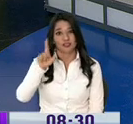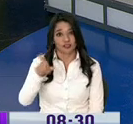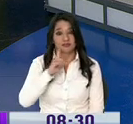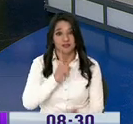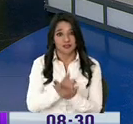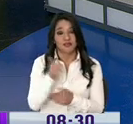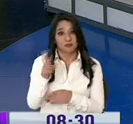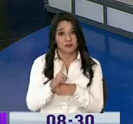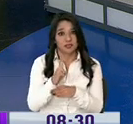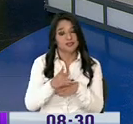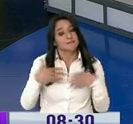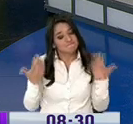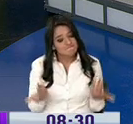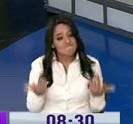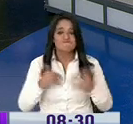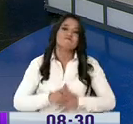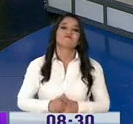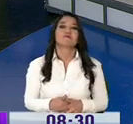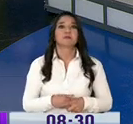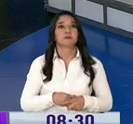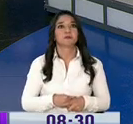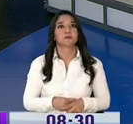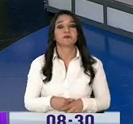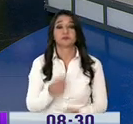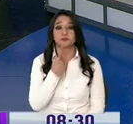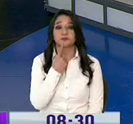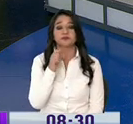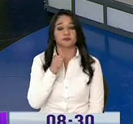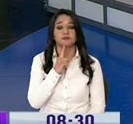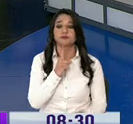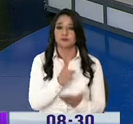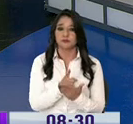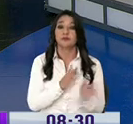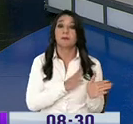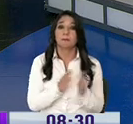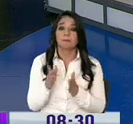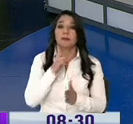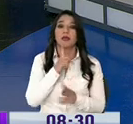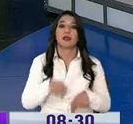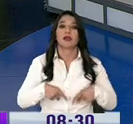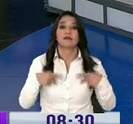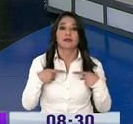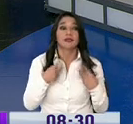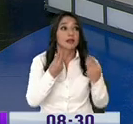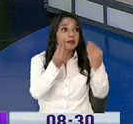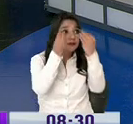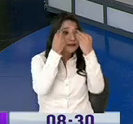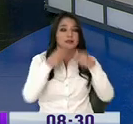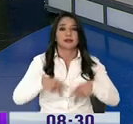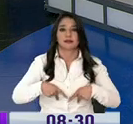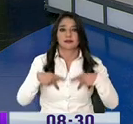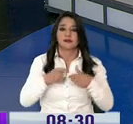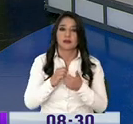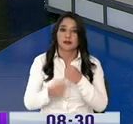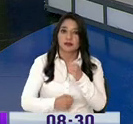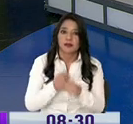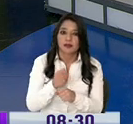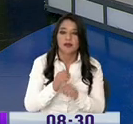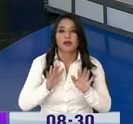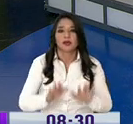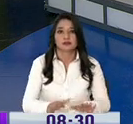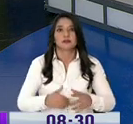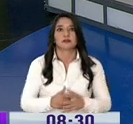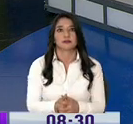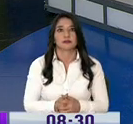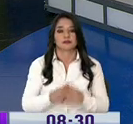Sí. ¿Para qué también? Pero lo que dijiste es cierto. Prepararnos. Sí. Cada año pasa, somos más. Que nos den